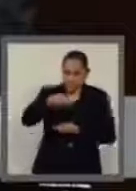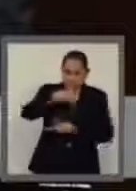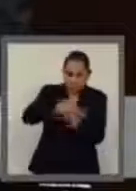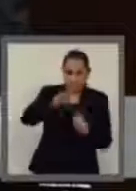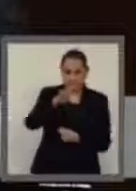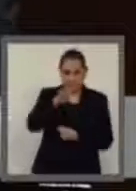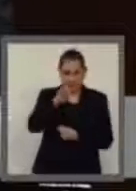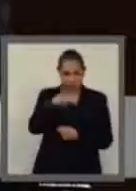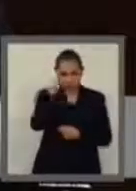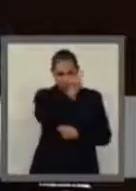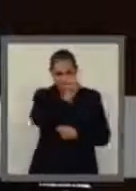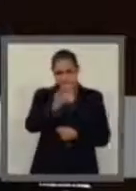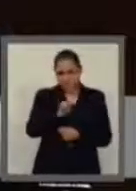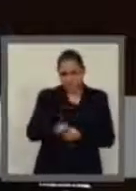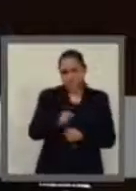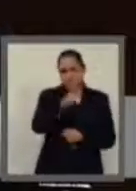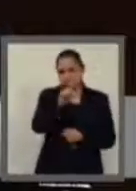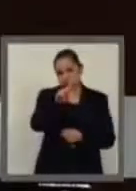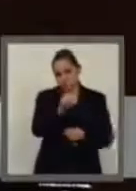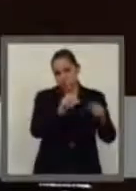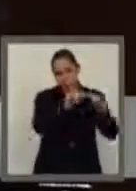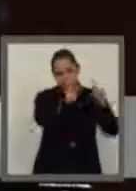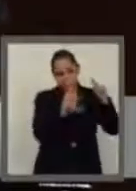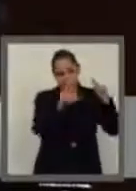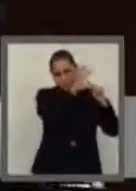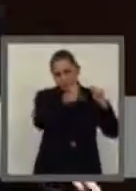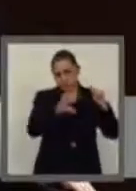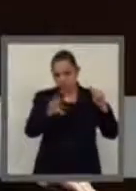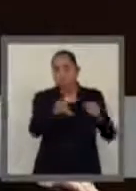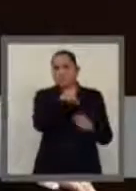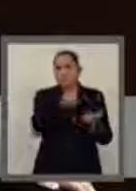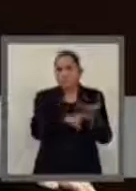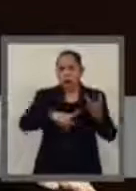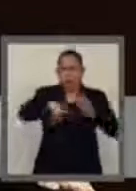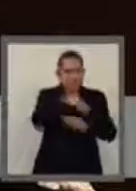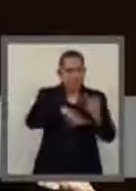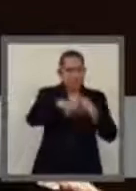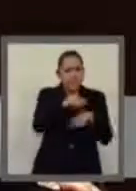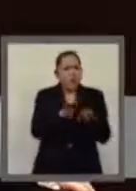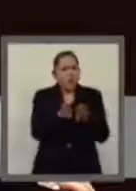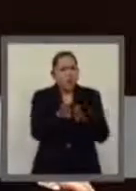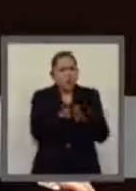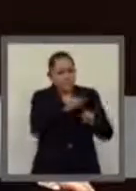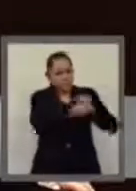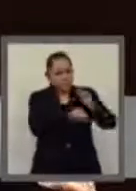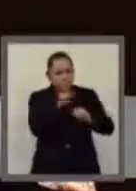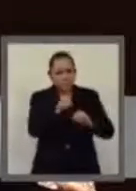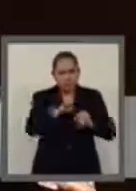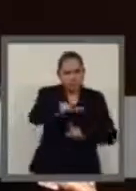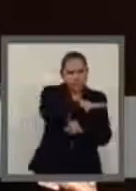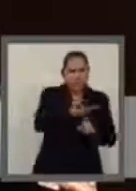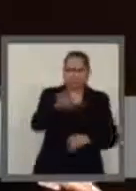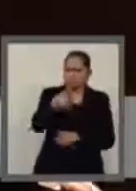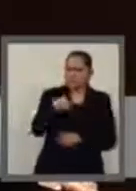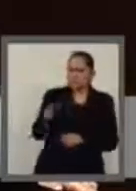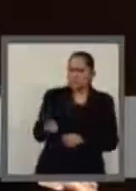se desplegará la gobernanza en la formación de capital. Pregunto, señor secretario, ¿a cuánto asciende